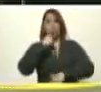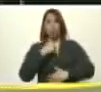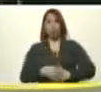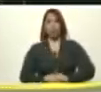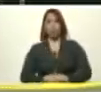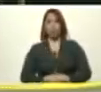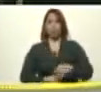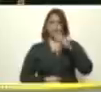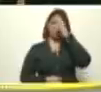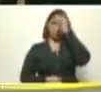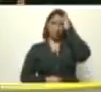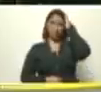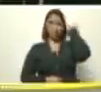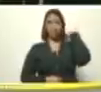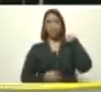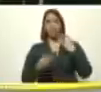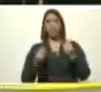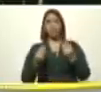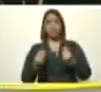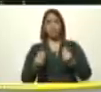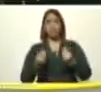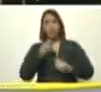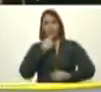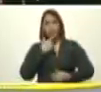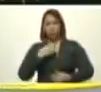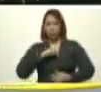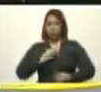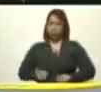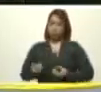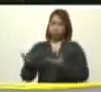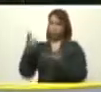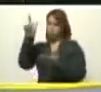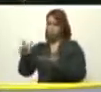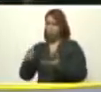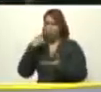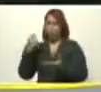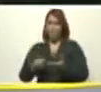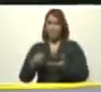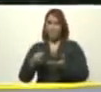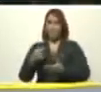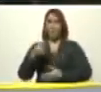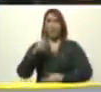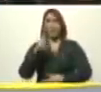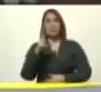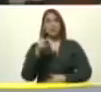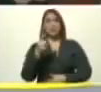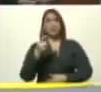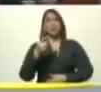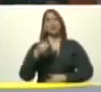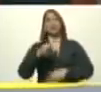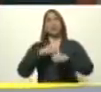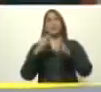muy hermoso pues le regalamos al frenar share